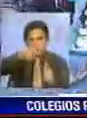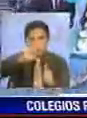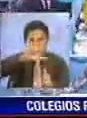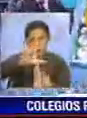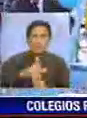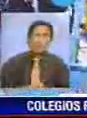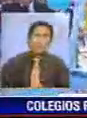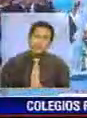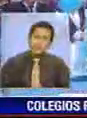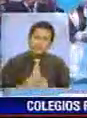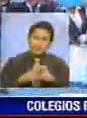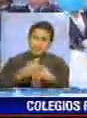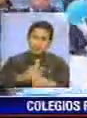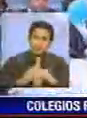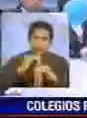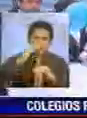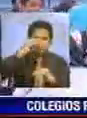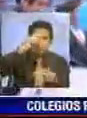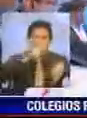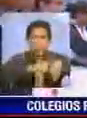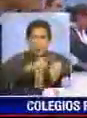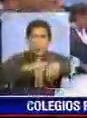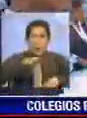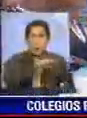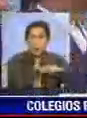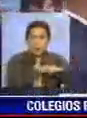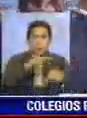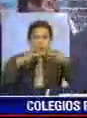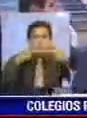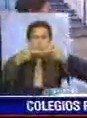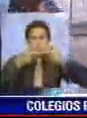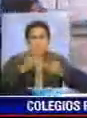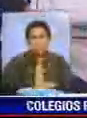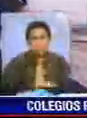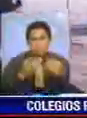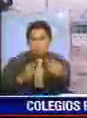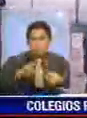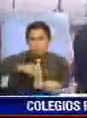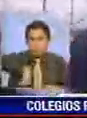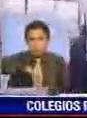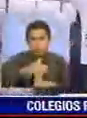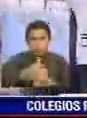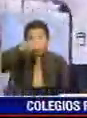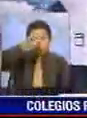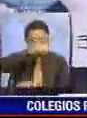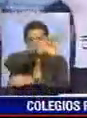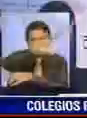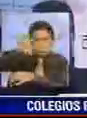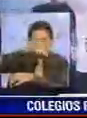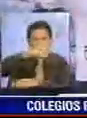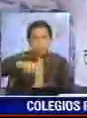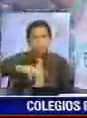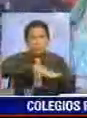ciudad de Guayaquil, la torre morisca con el reloj municipal. También vemos el faro y la rotonda, Andrés.